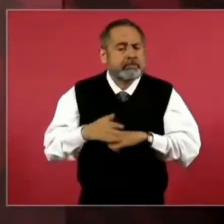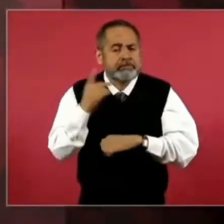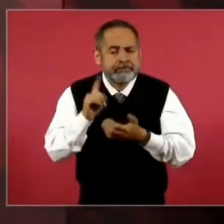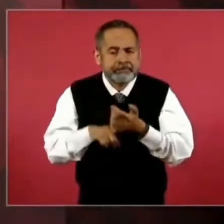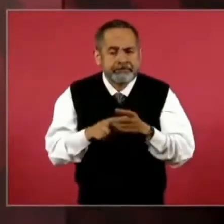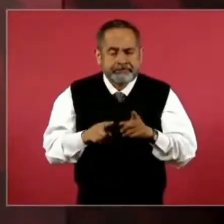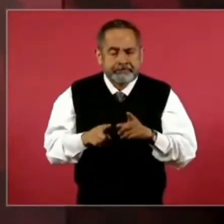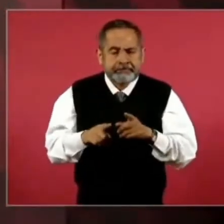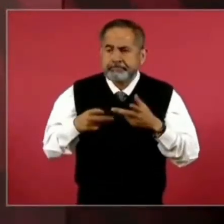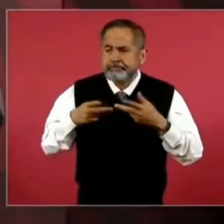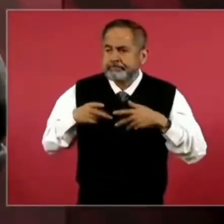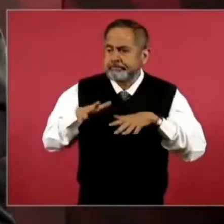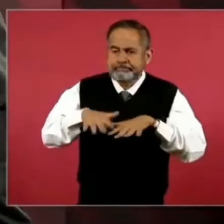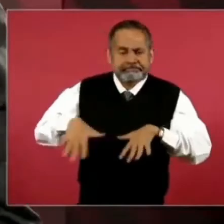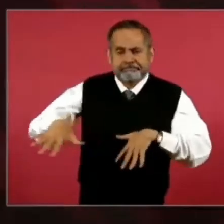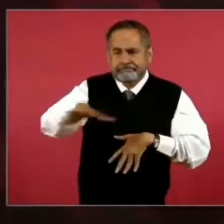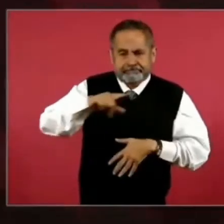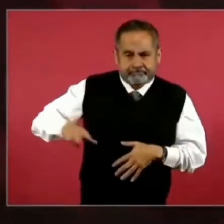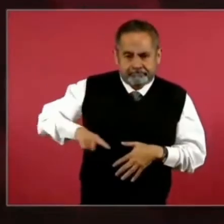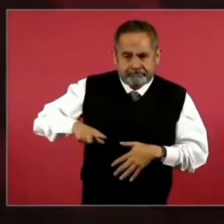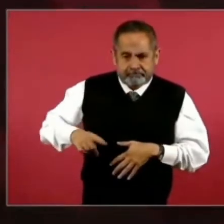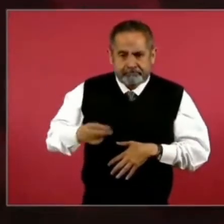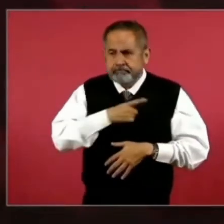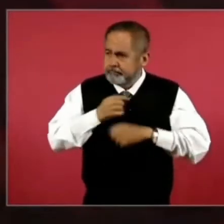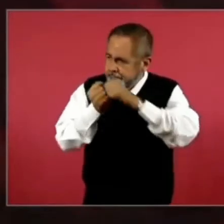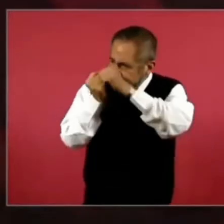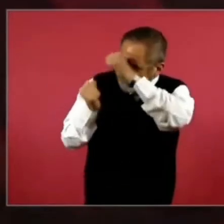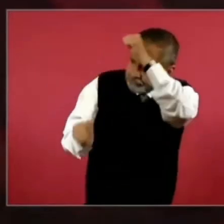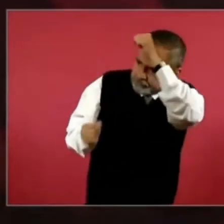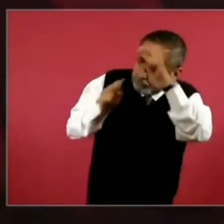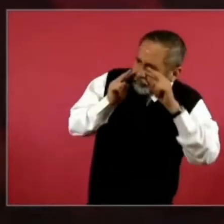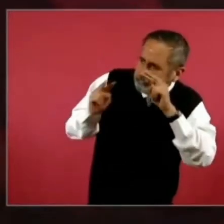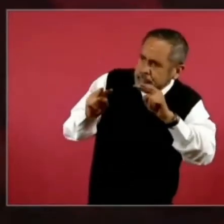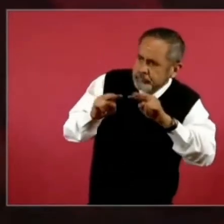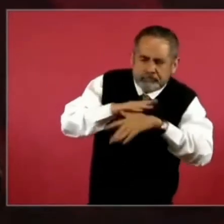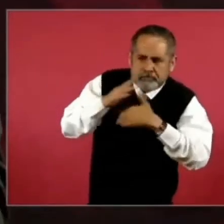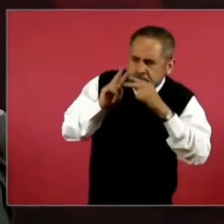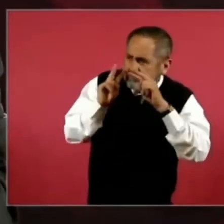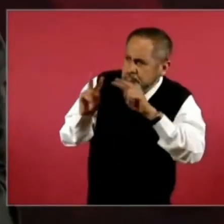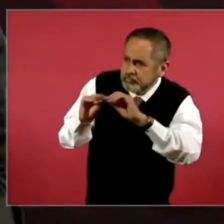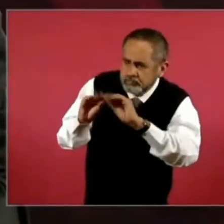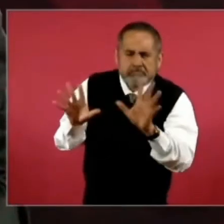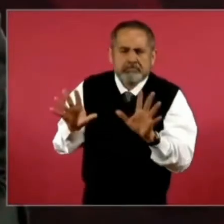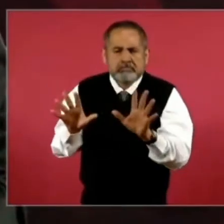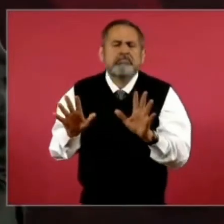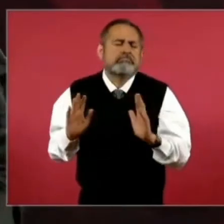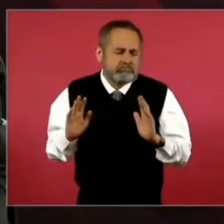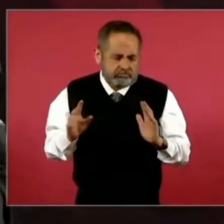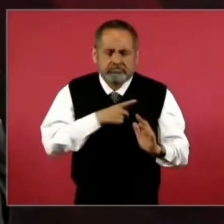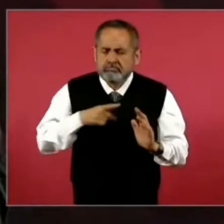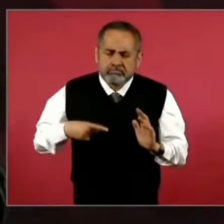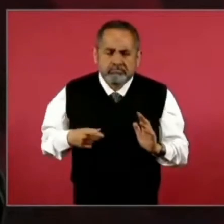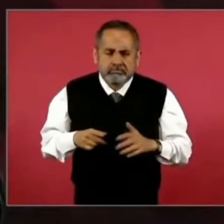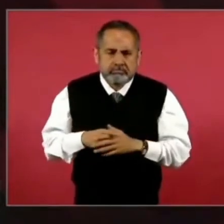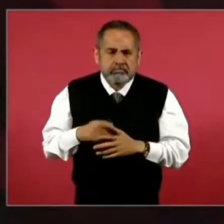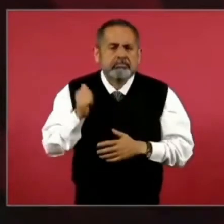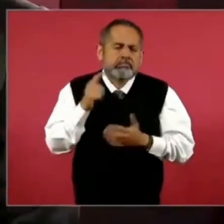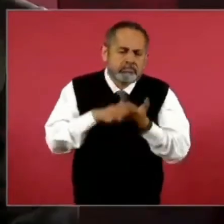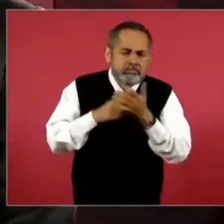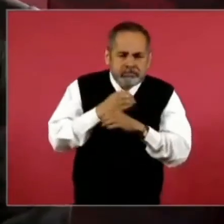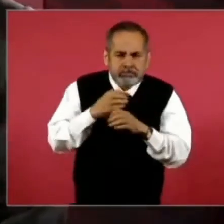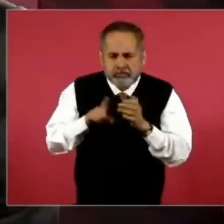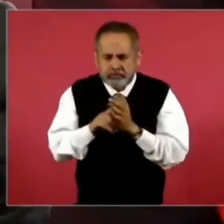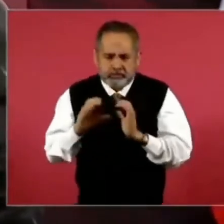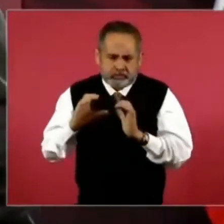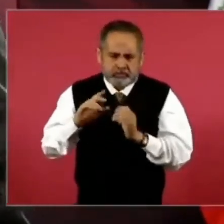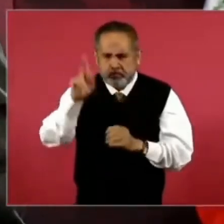la vida pública tiene que ser cada vez más pública. Sí hay cosas, pues, que se deben de manejar en